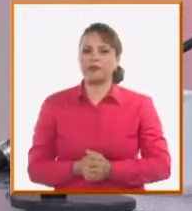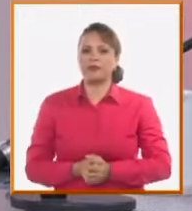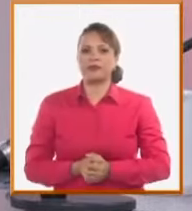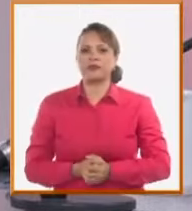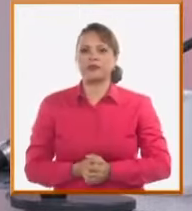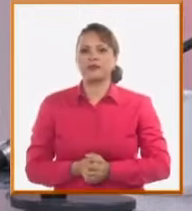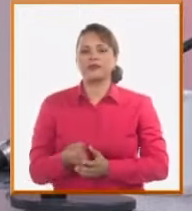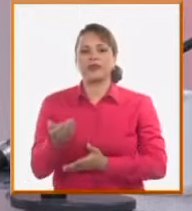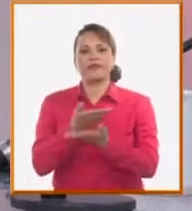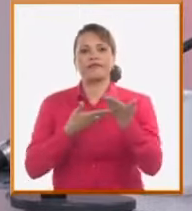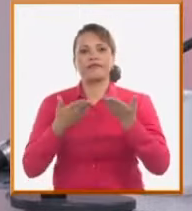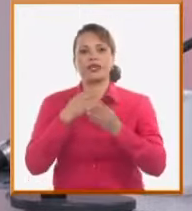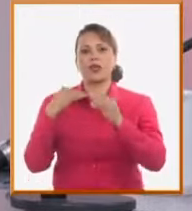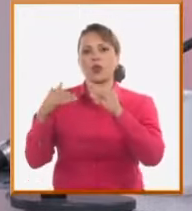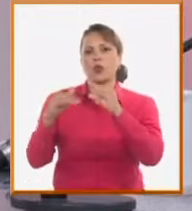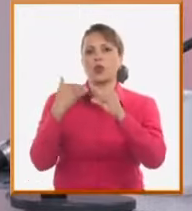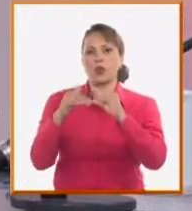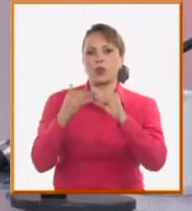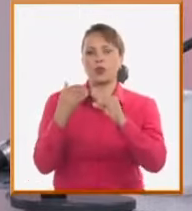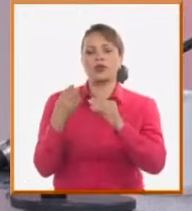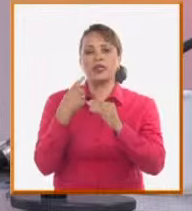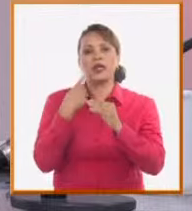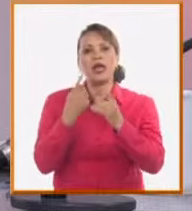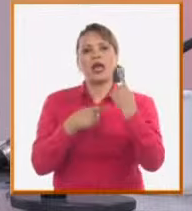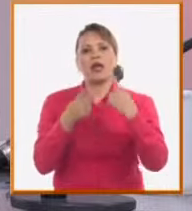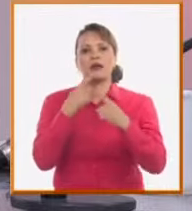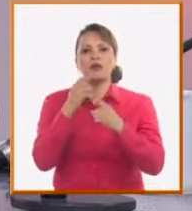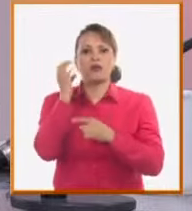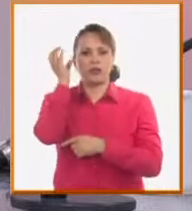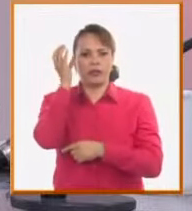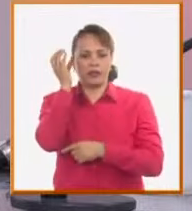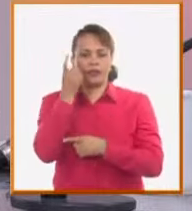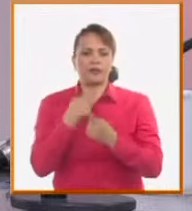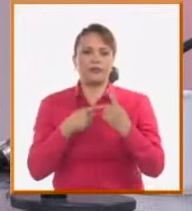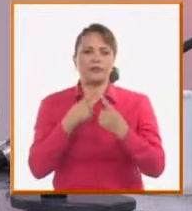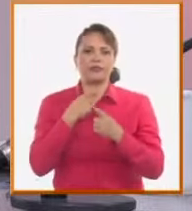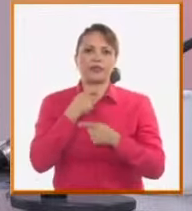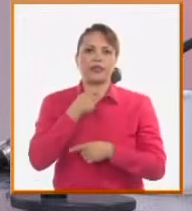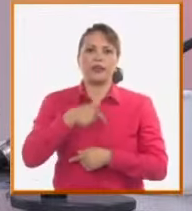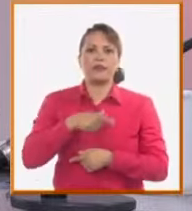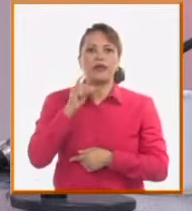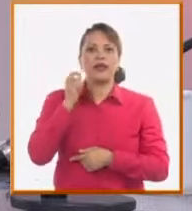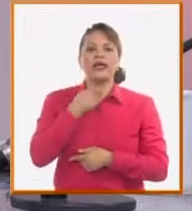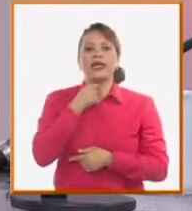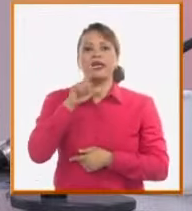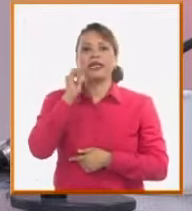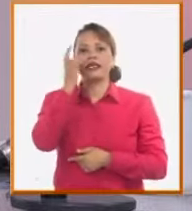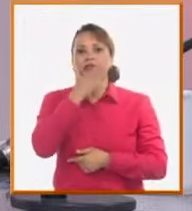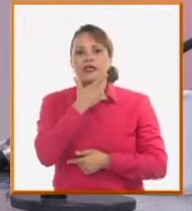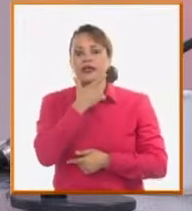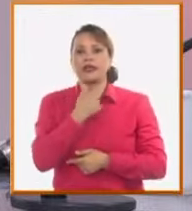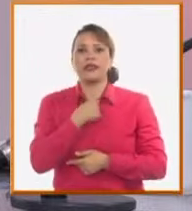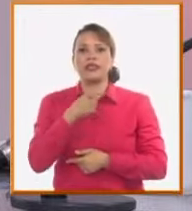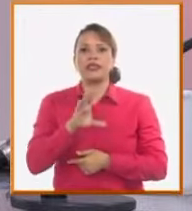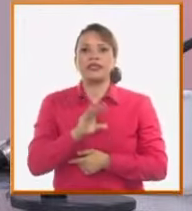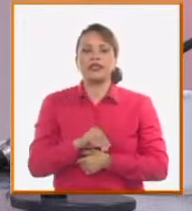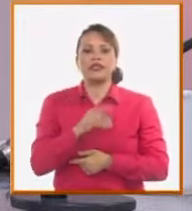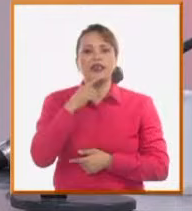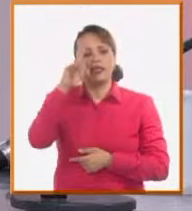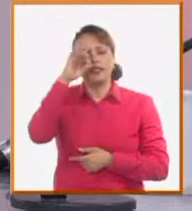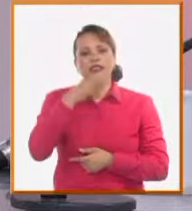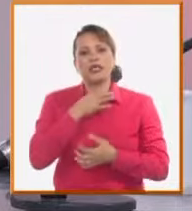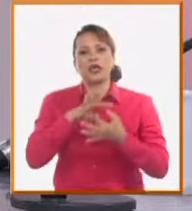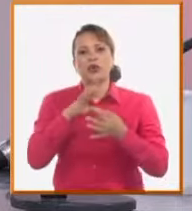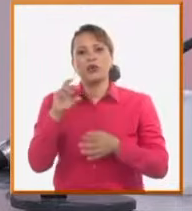debate y de los correos que recibimos aquí algunos criterios. Elisa dice, en el caso de los seguros que existen para el sector empresarial, de los